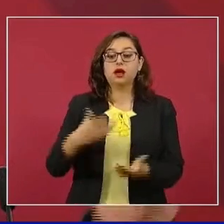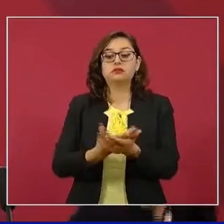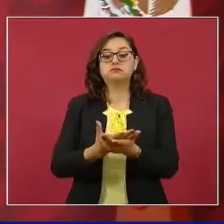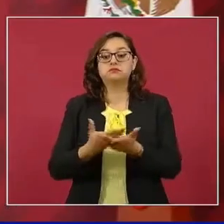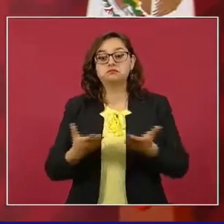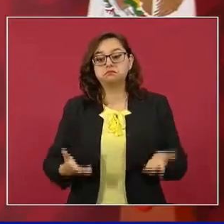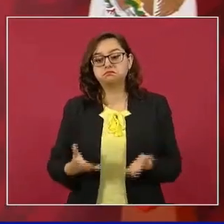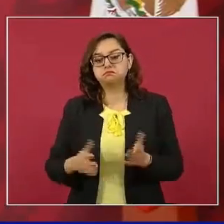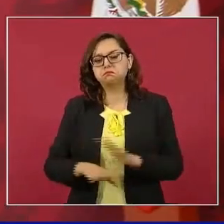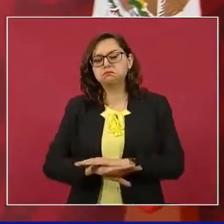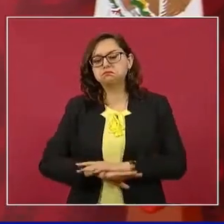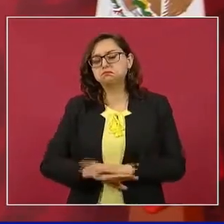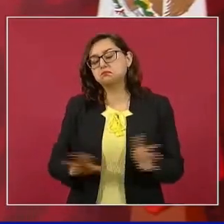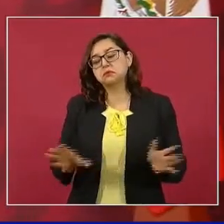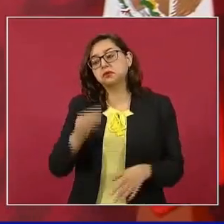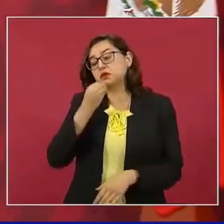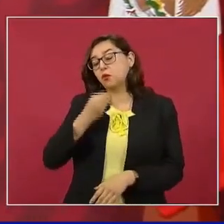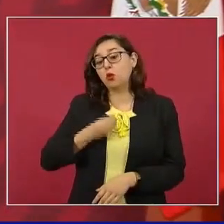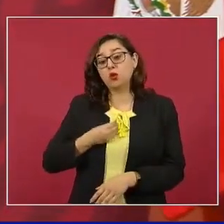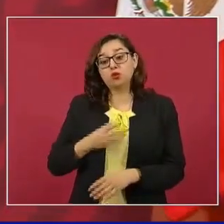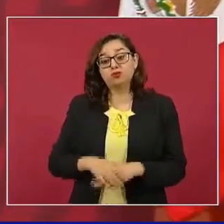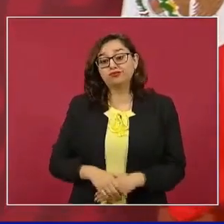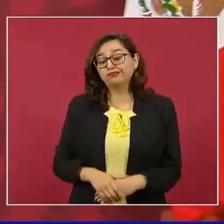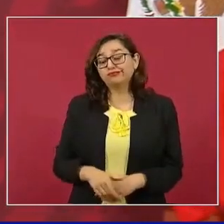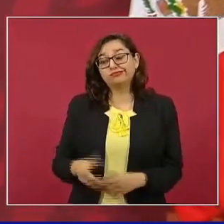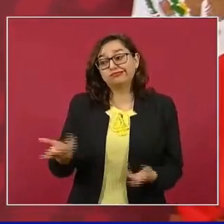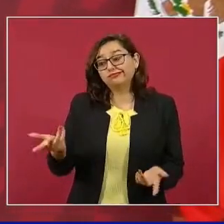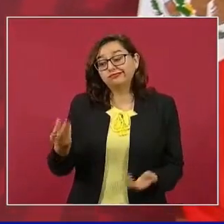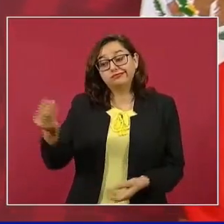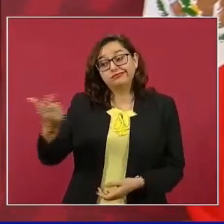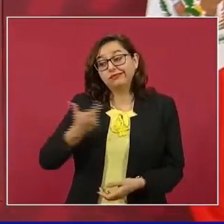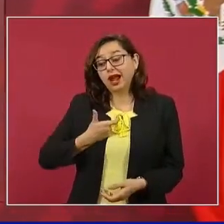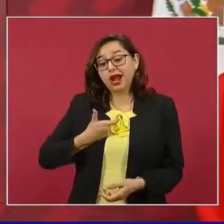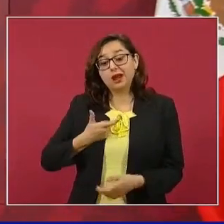ahora están pidiendo sacrificios para el pueblo